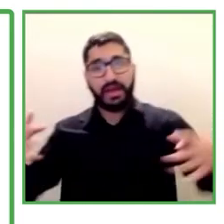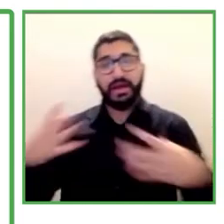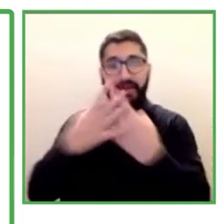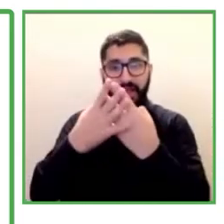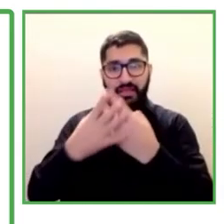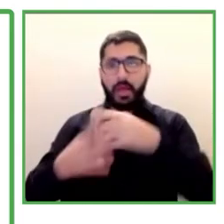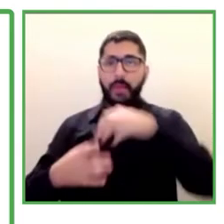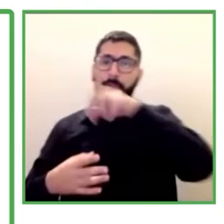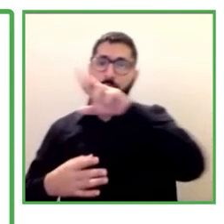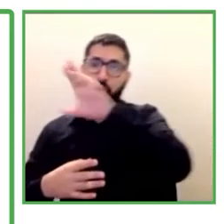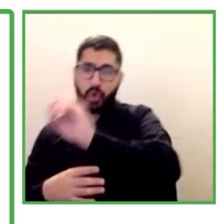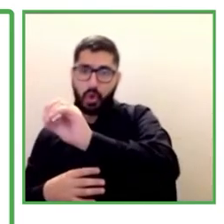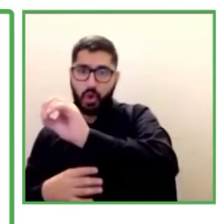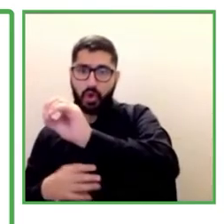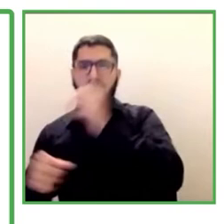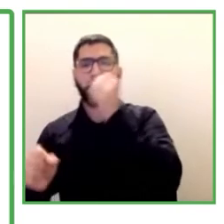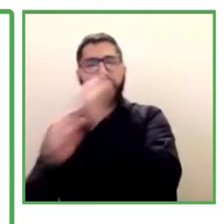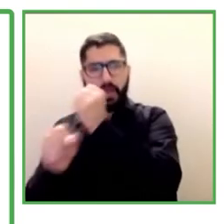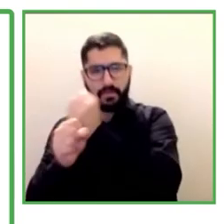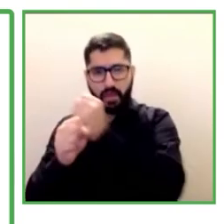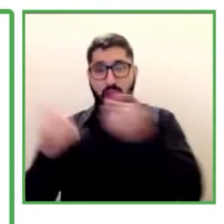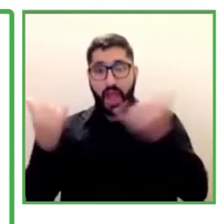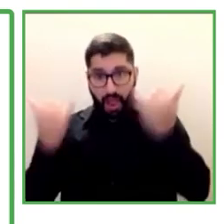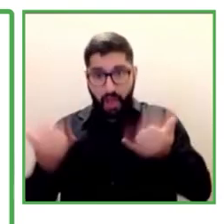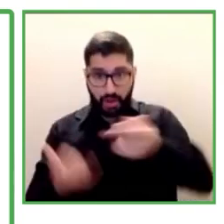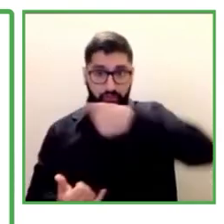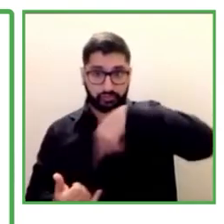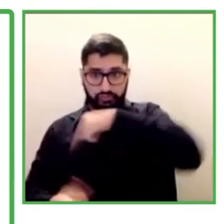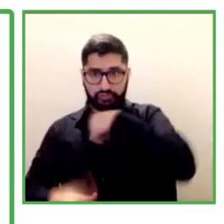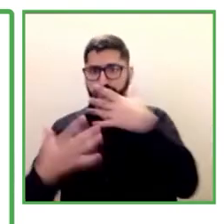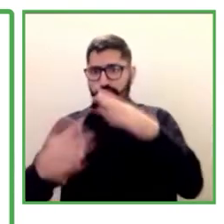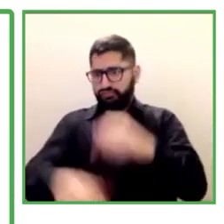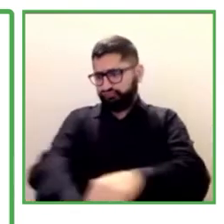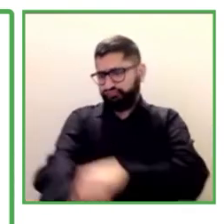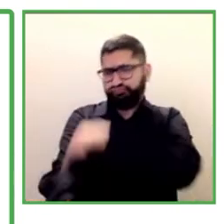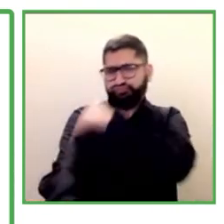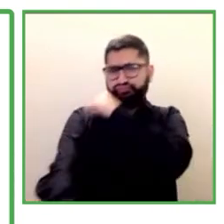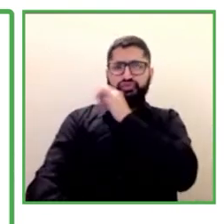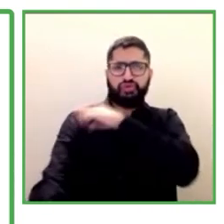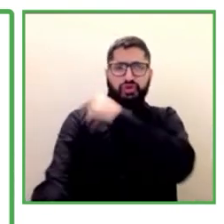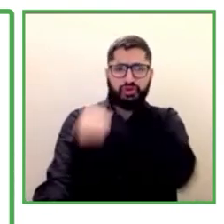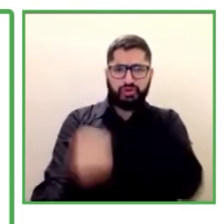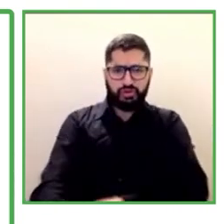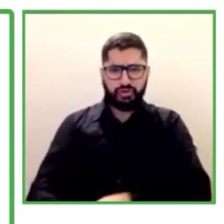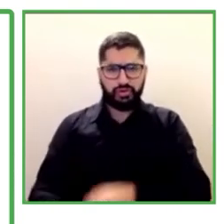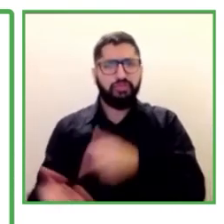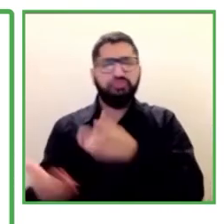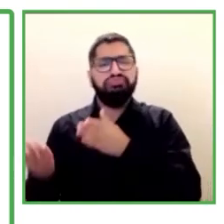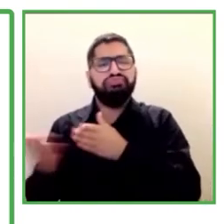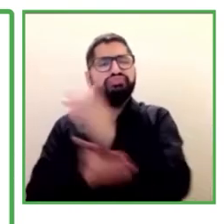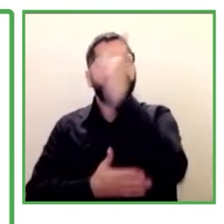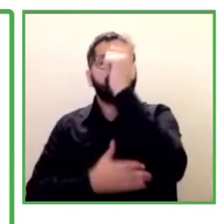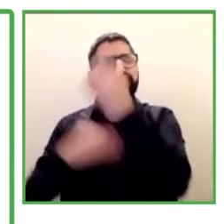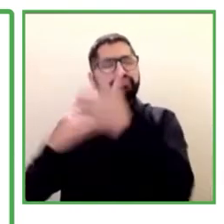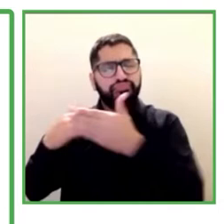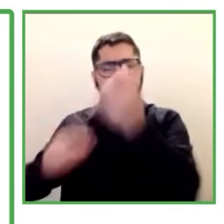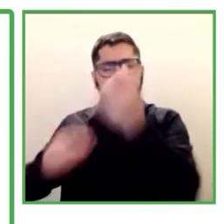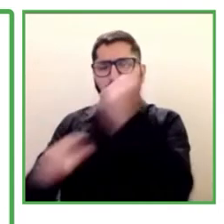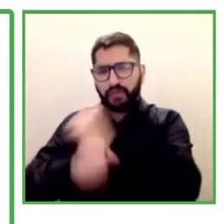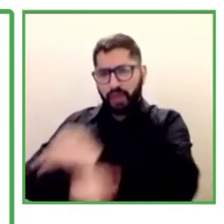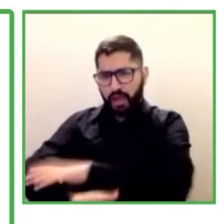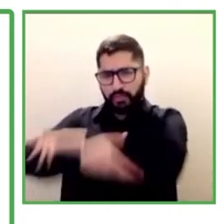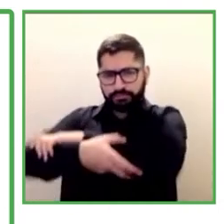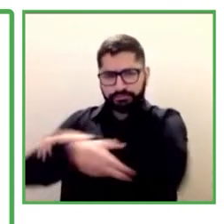nivel nacional. Cuando hablamos de alianzas estratégicas y gestión de redes, efectivamente en el mundo privado